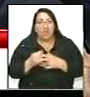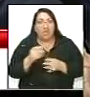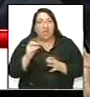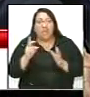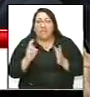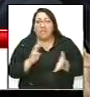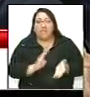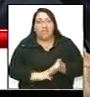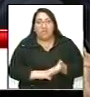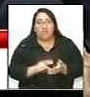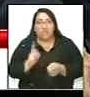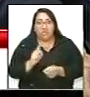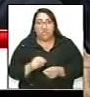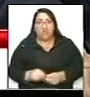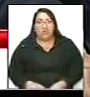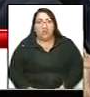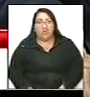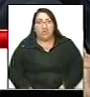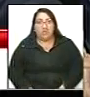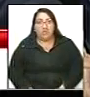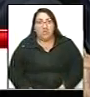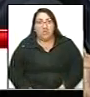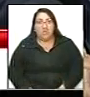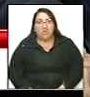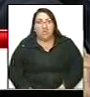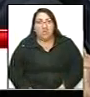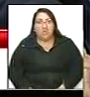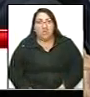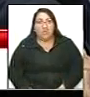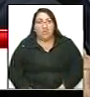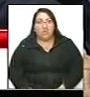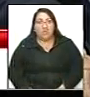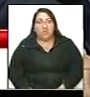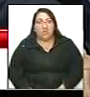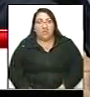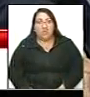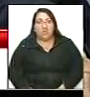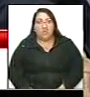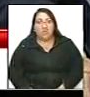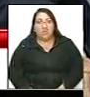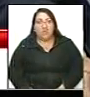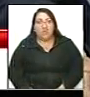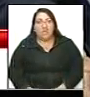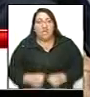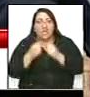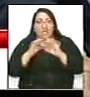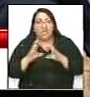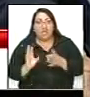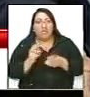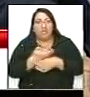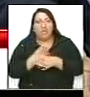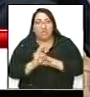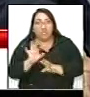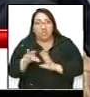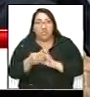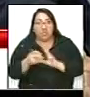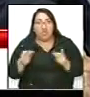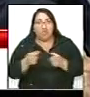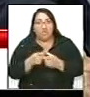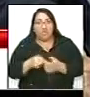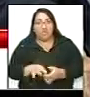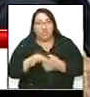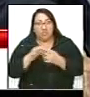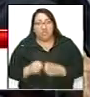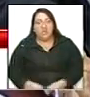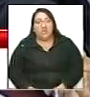Defensoría. La Secretaría pertenece, o digamos, forma parte de la Comisión